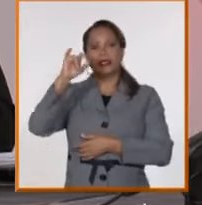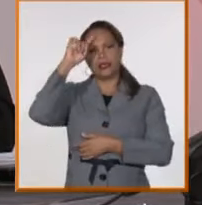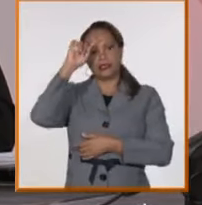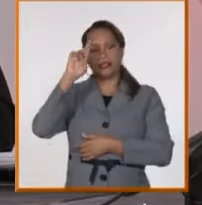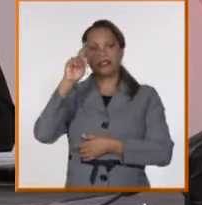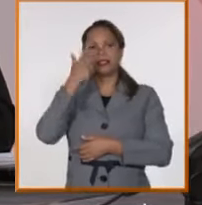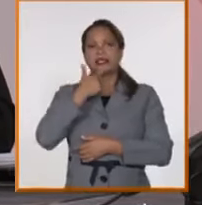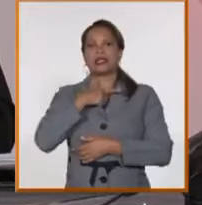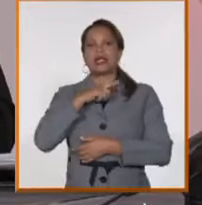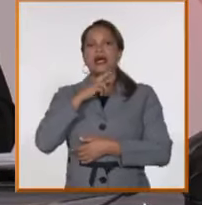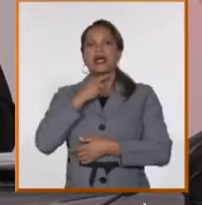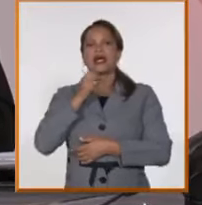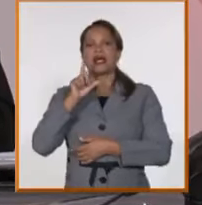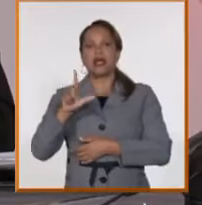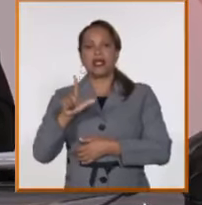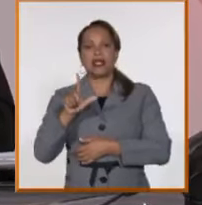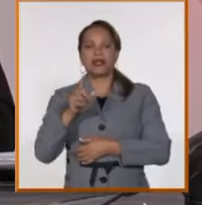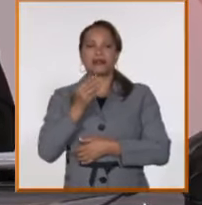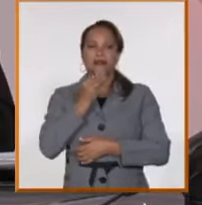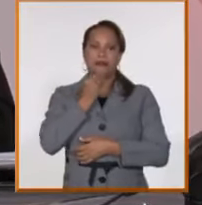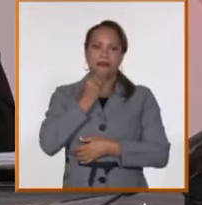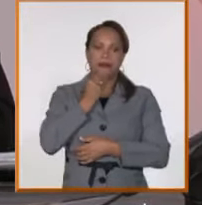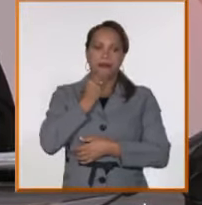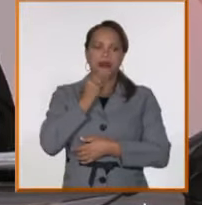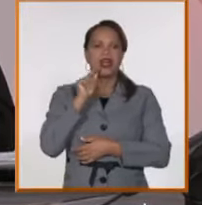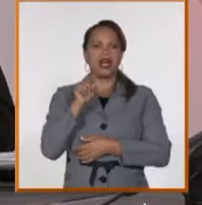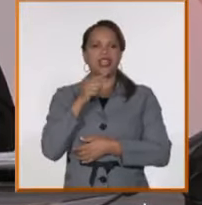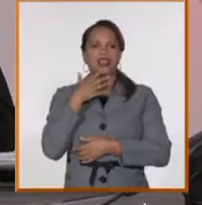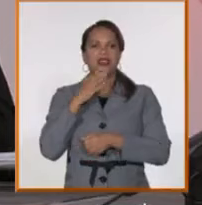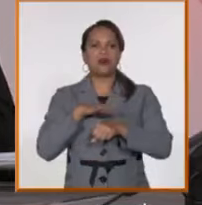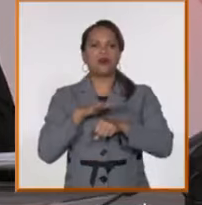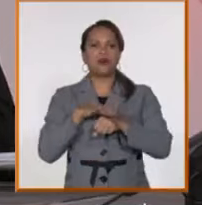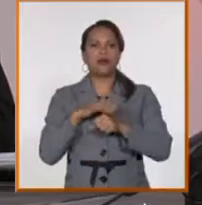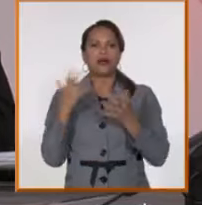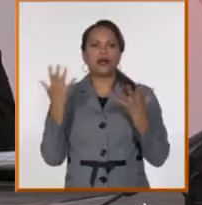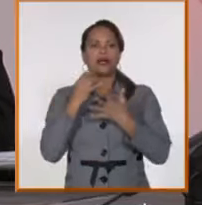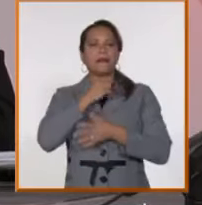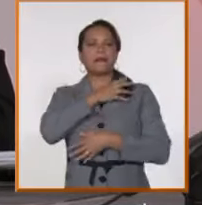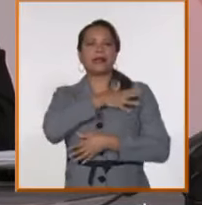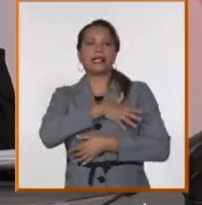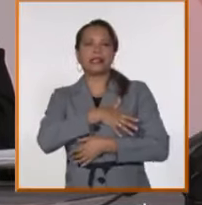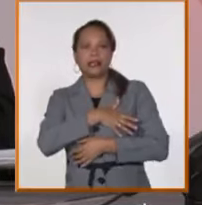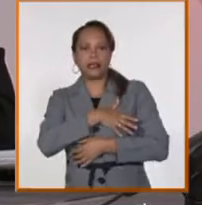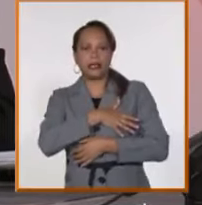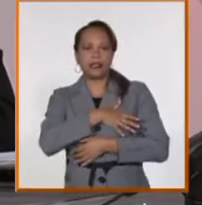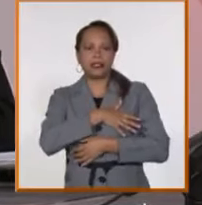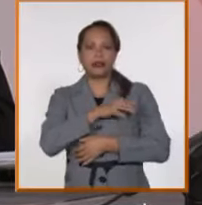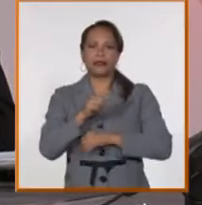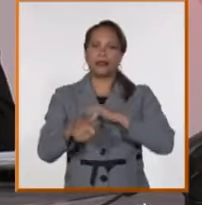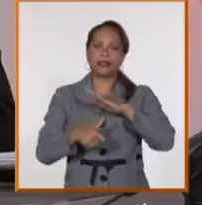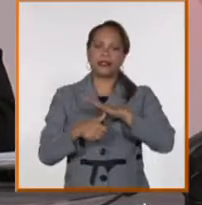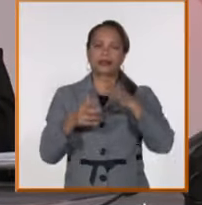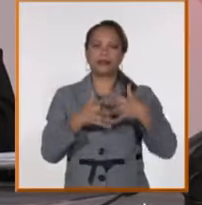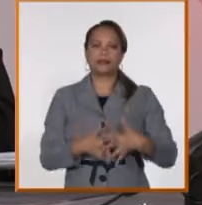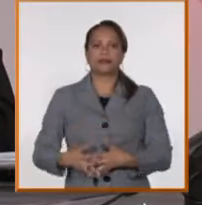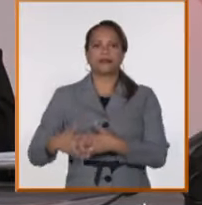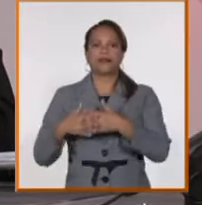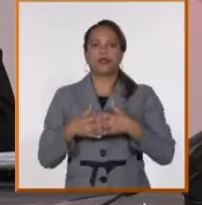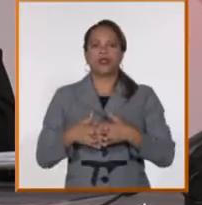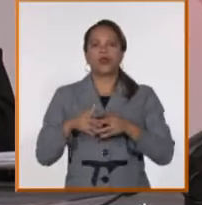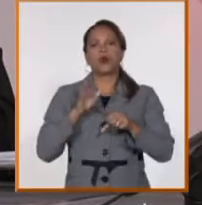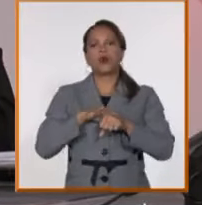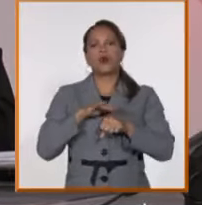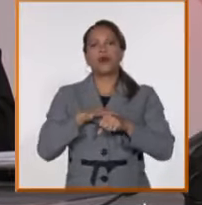de culpar de alguna manera a las fuerzas palestinas como las causantes de lo que ocurrió en el hospital